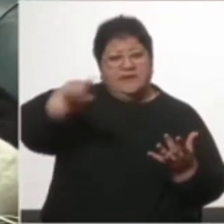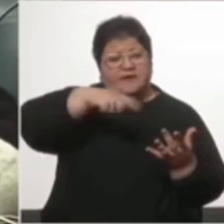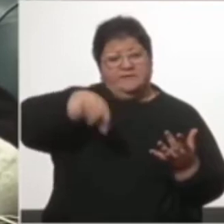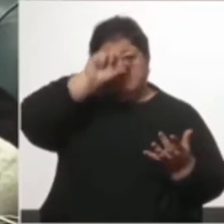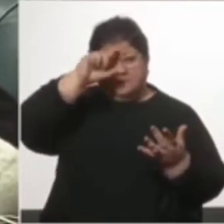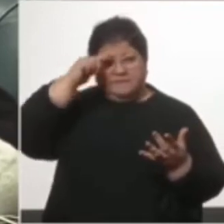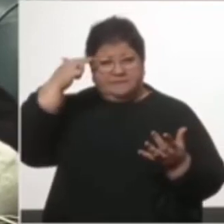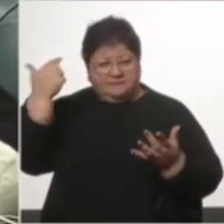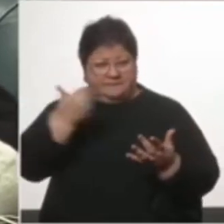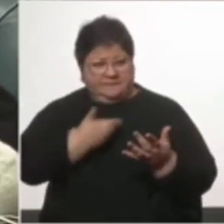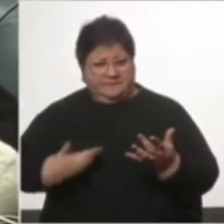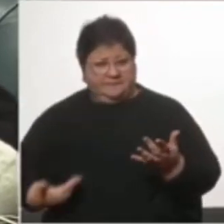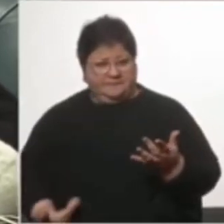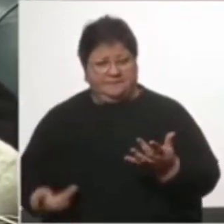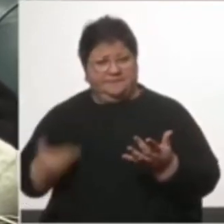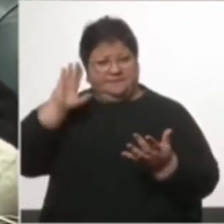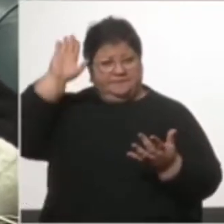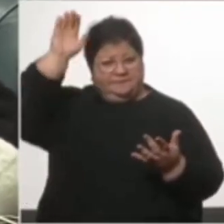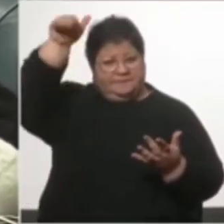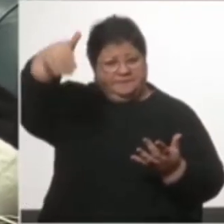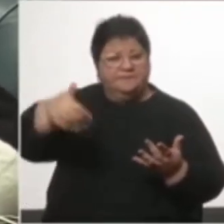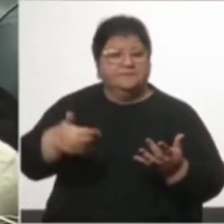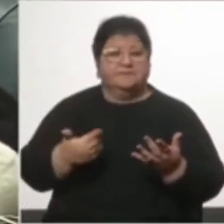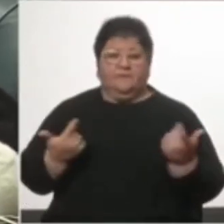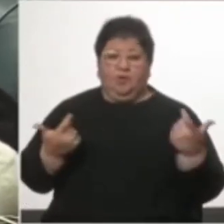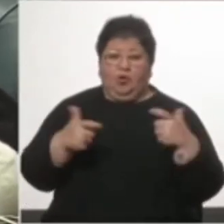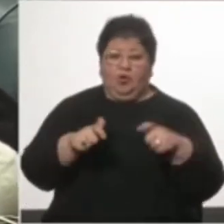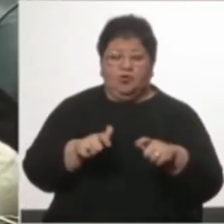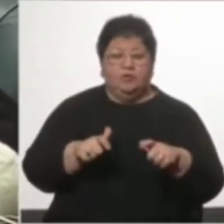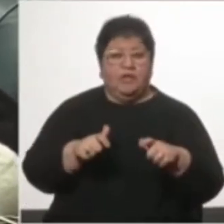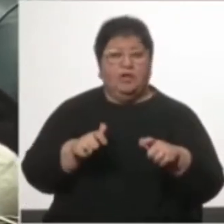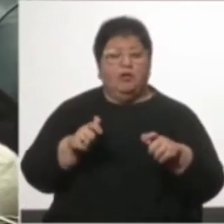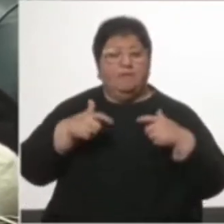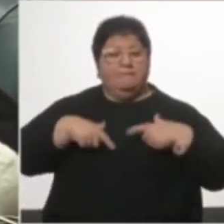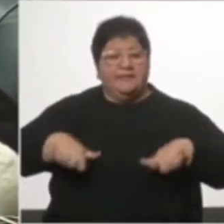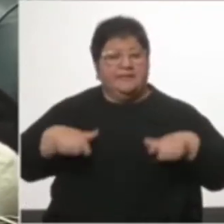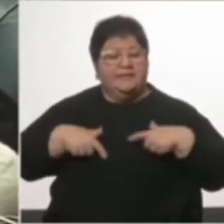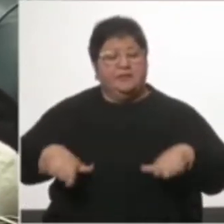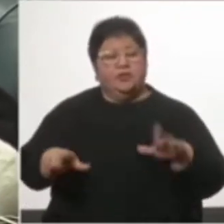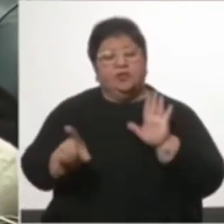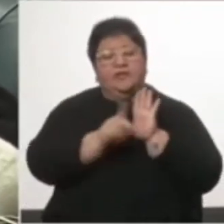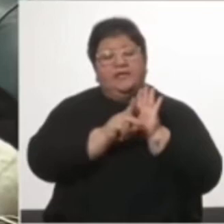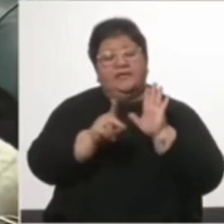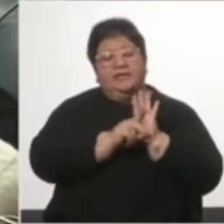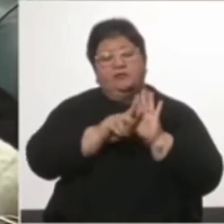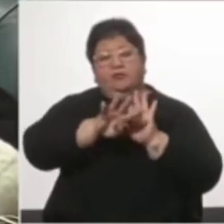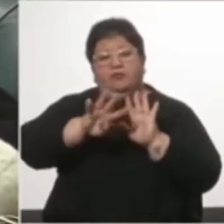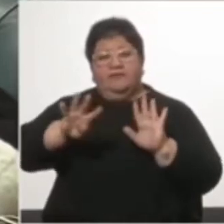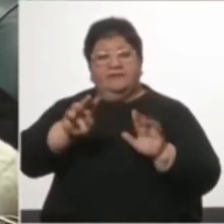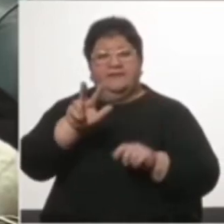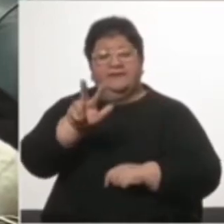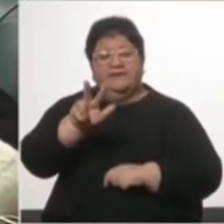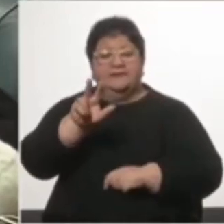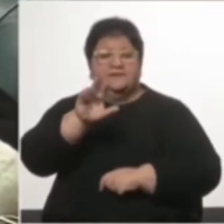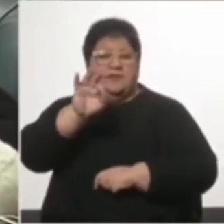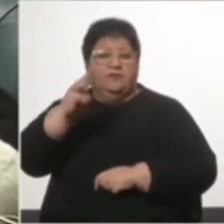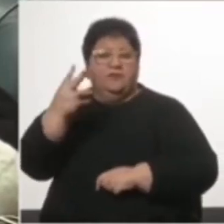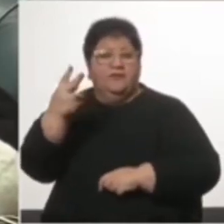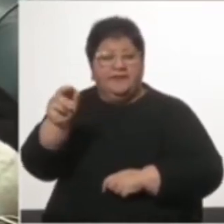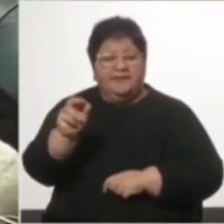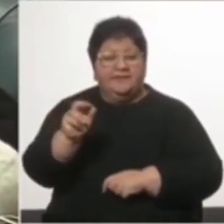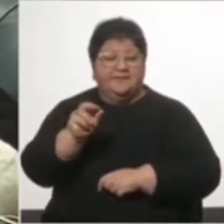de la República, actuando en Consejo de Ministros, promulga el decreto 93020 que declara la emergencia